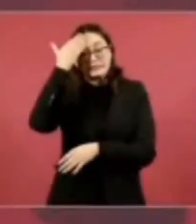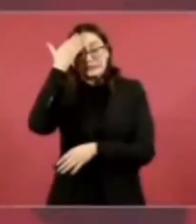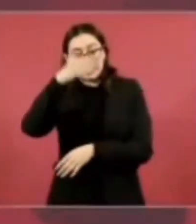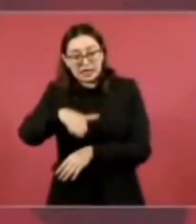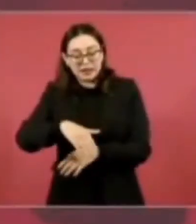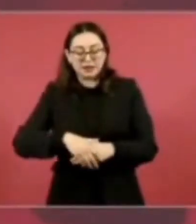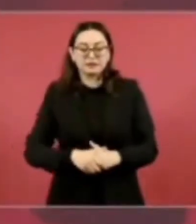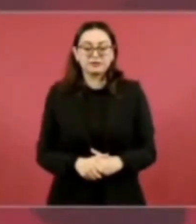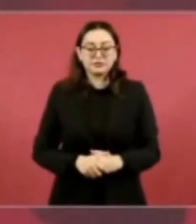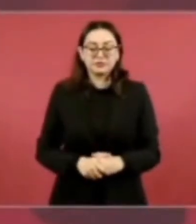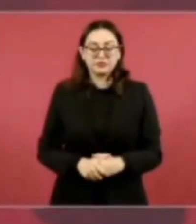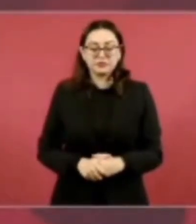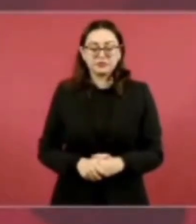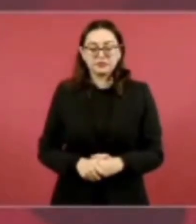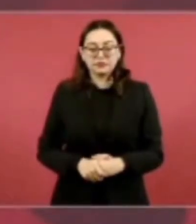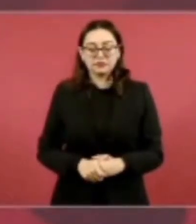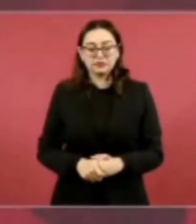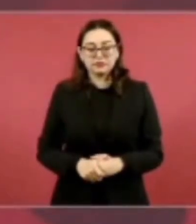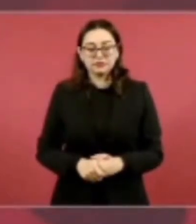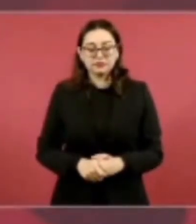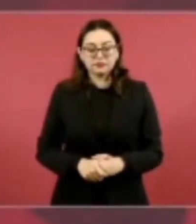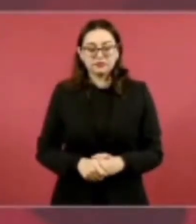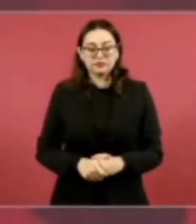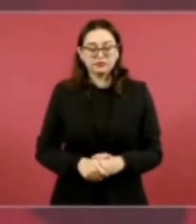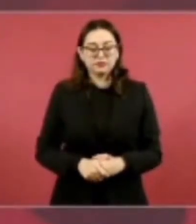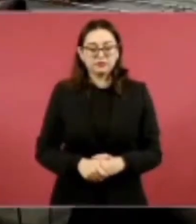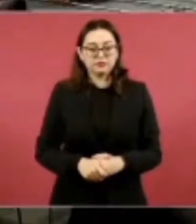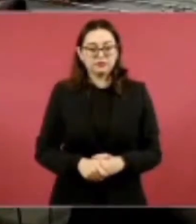ayudan. Ahora que estaba Elizabeth